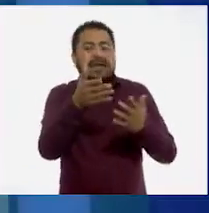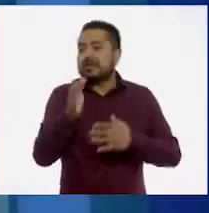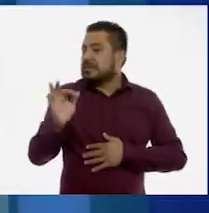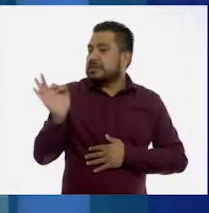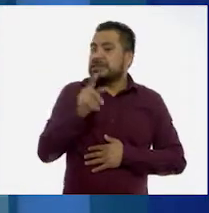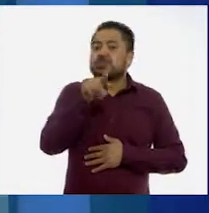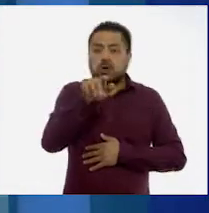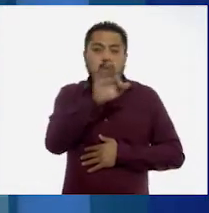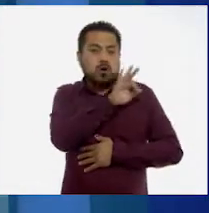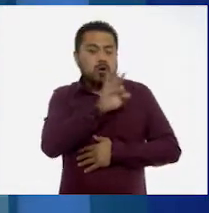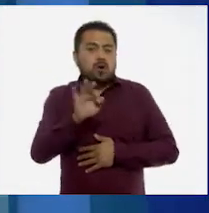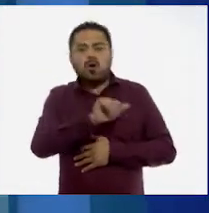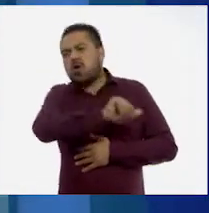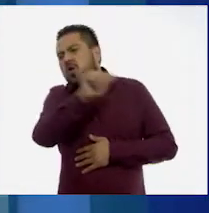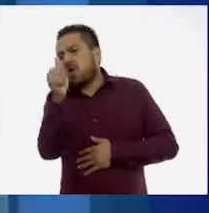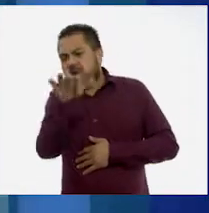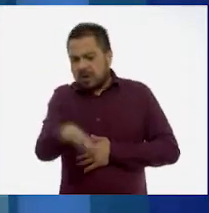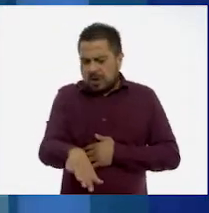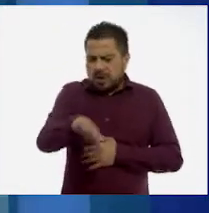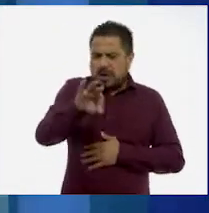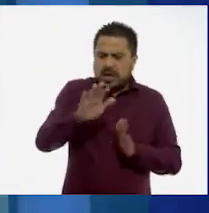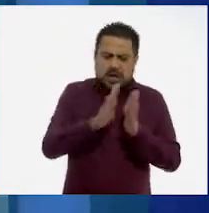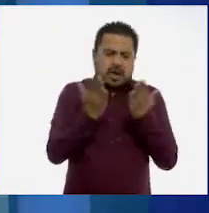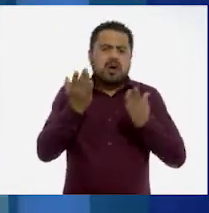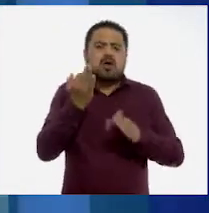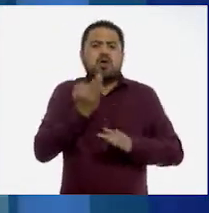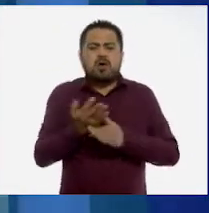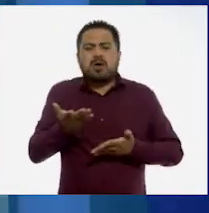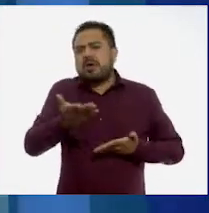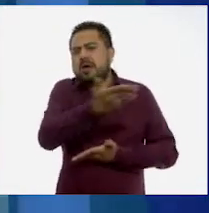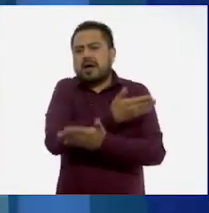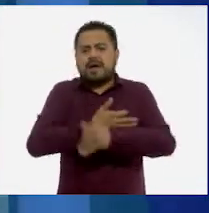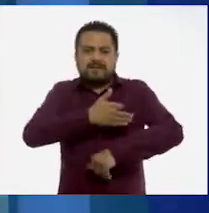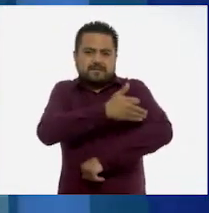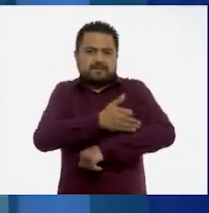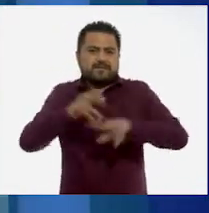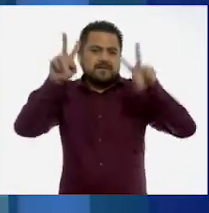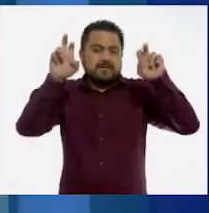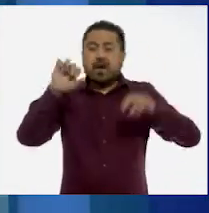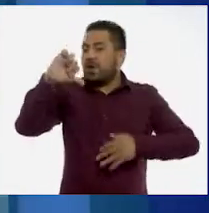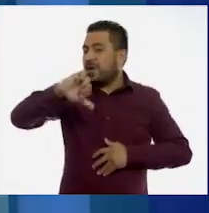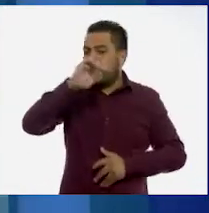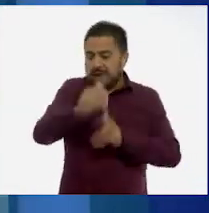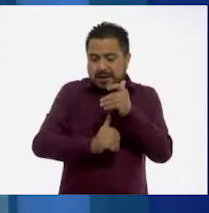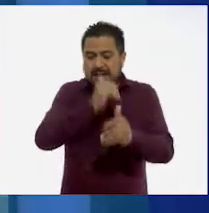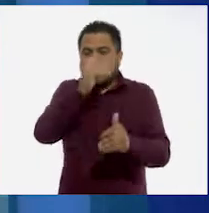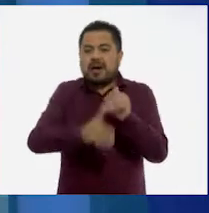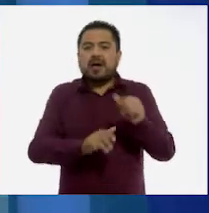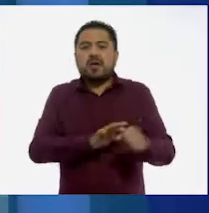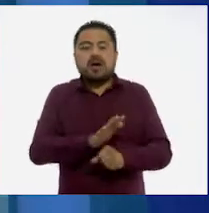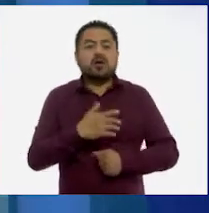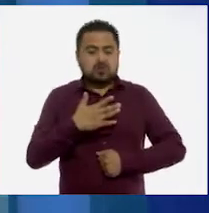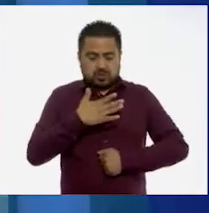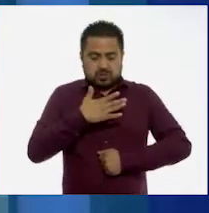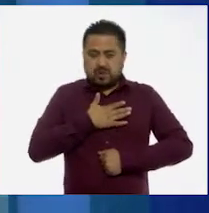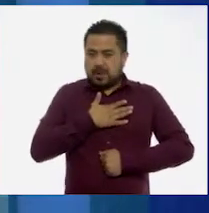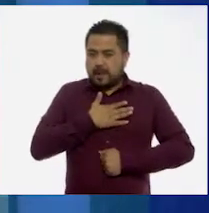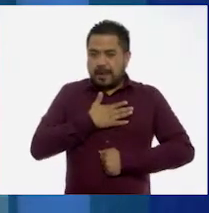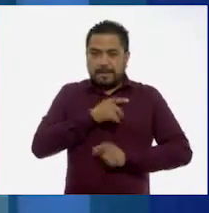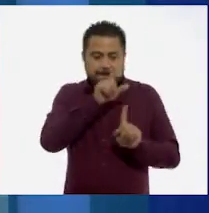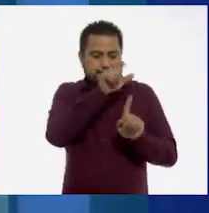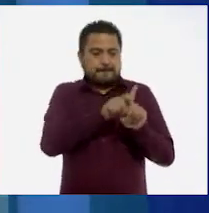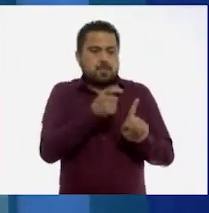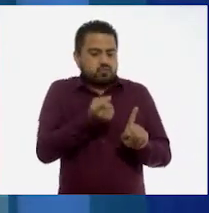es posible, consulta otros libros y comenta el tema del día de hoy con tu familia. Por hoy hemos terminado con Yo soy primera